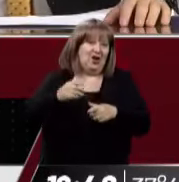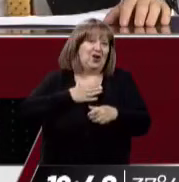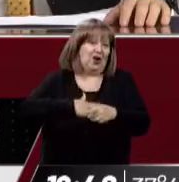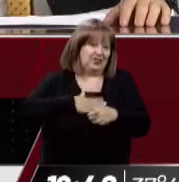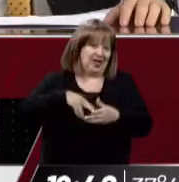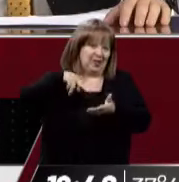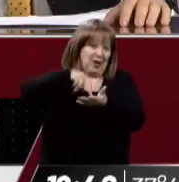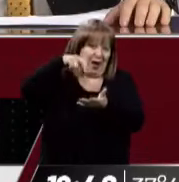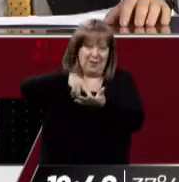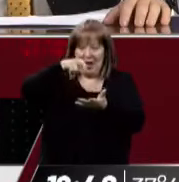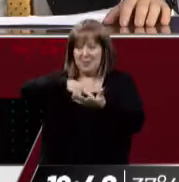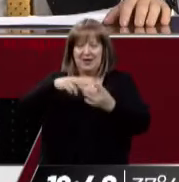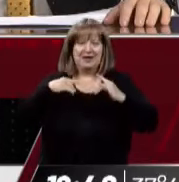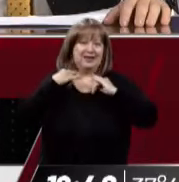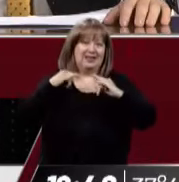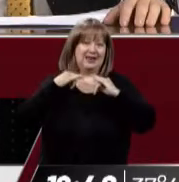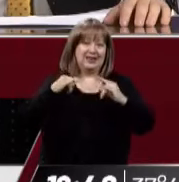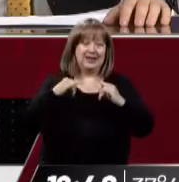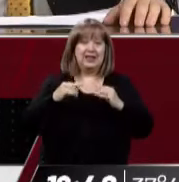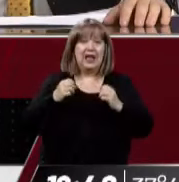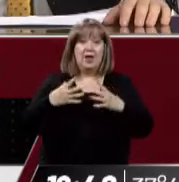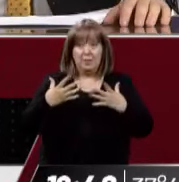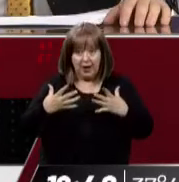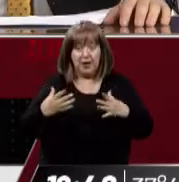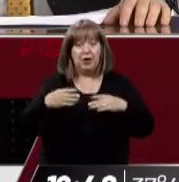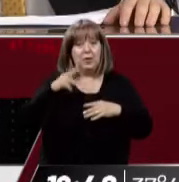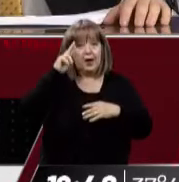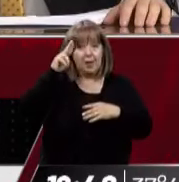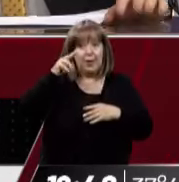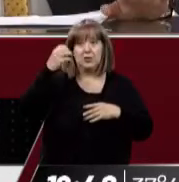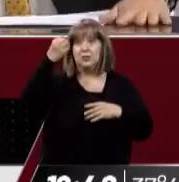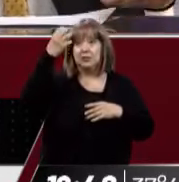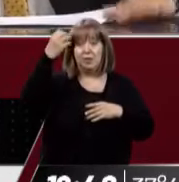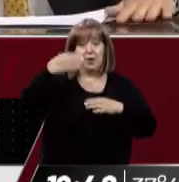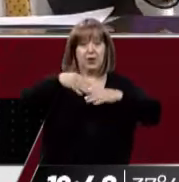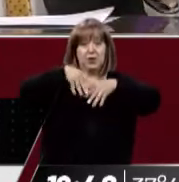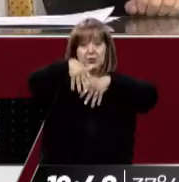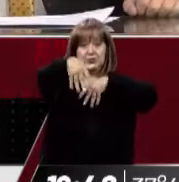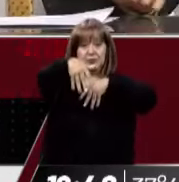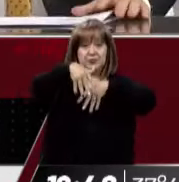festejaron, pero a lo grande, pero cumpliendo las normas. Así muy que bien. Bueno. Muy bien los japoneses.